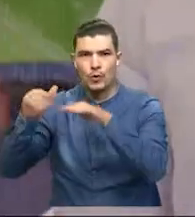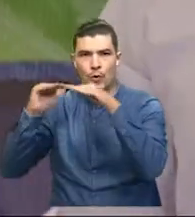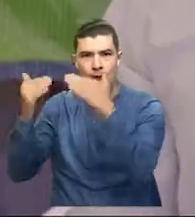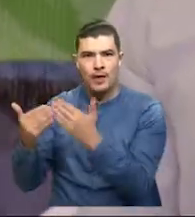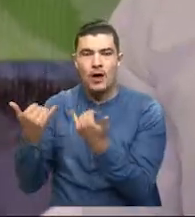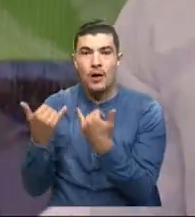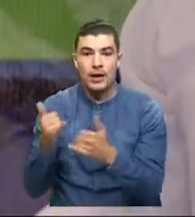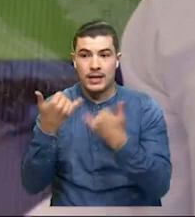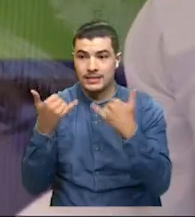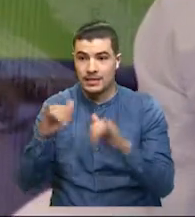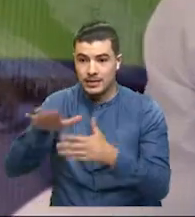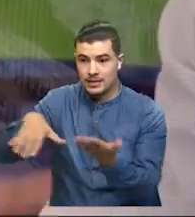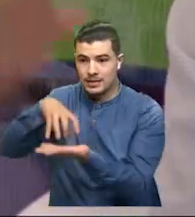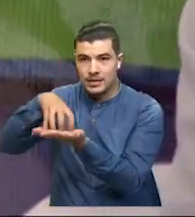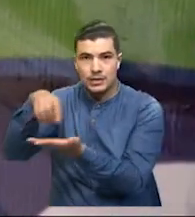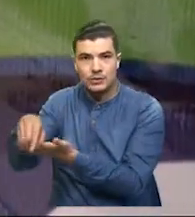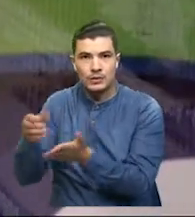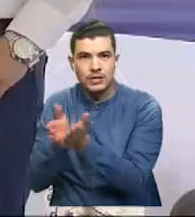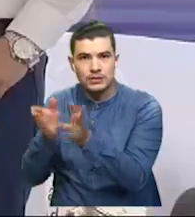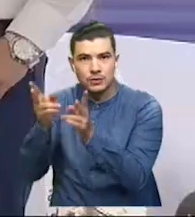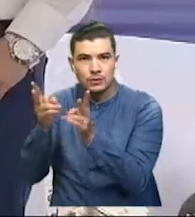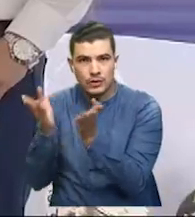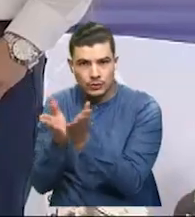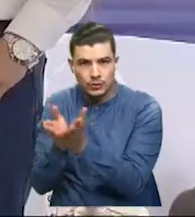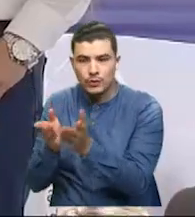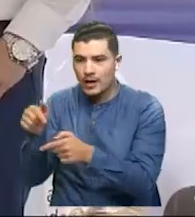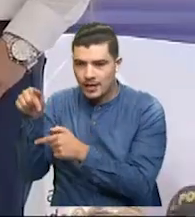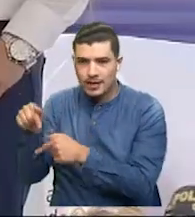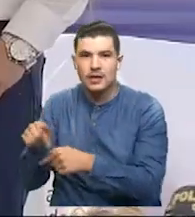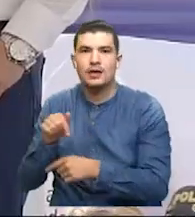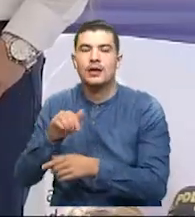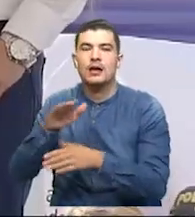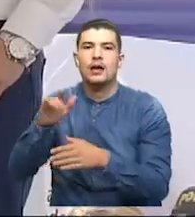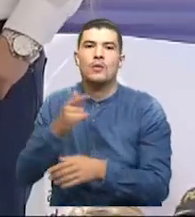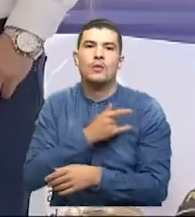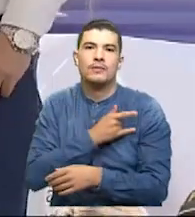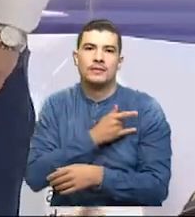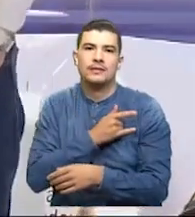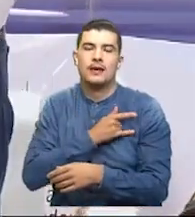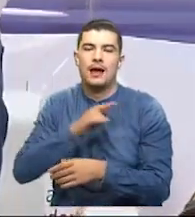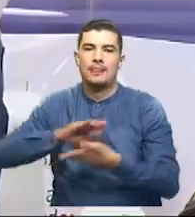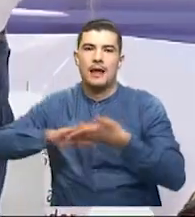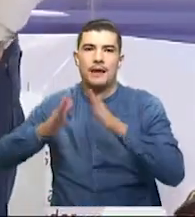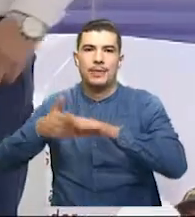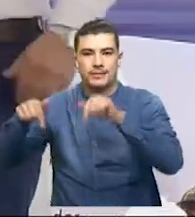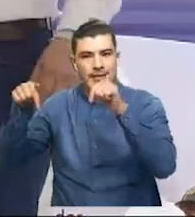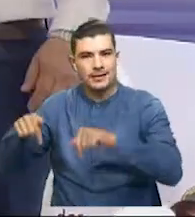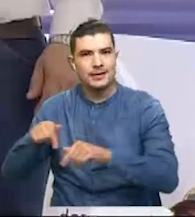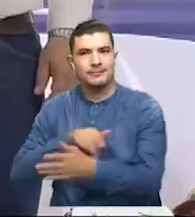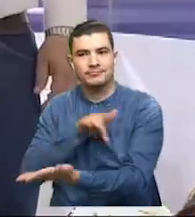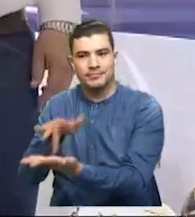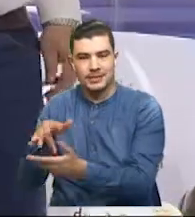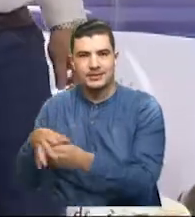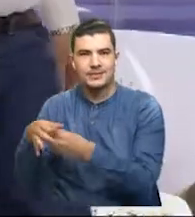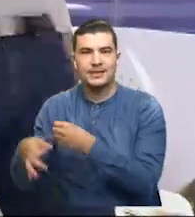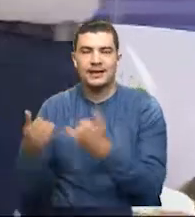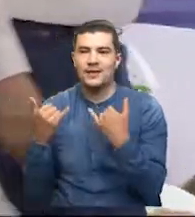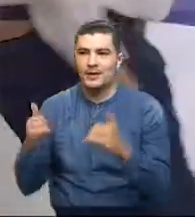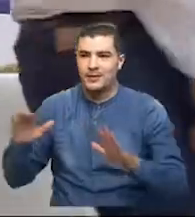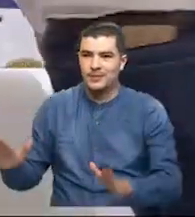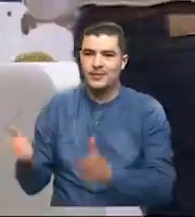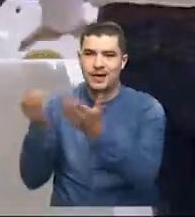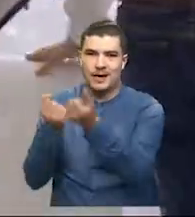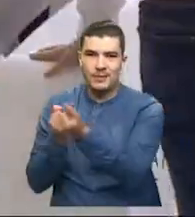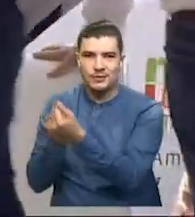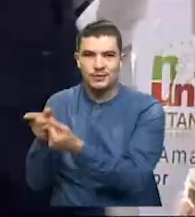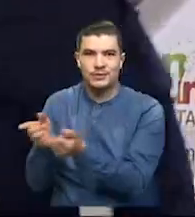el centro de estudios para que usted también tenga la Unipaz aquí en Cimitarra. Doctor Javier, muchas gracias. Yo quiero invitar al señor Coronel Escobar, comandante